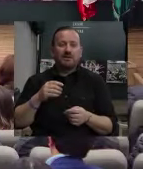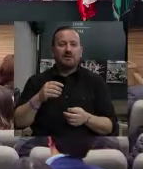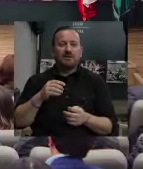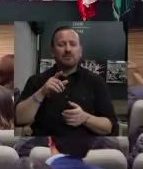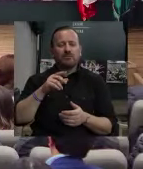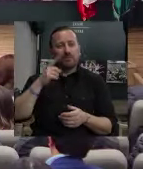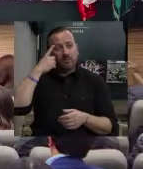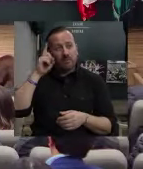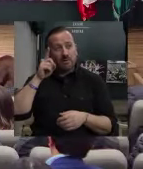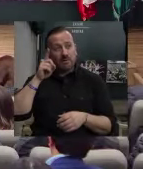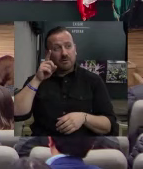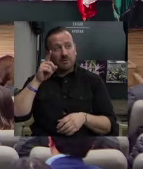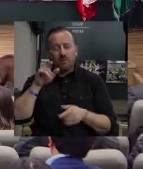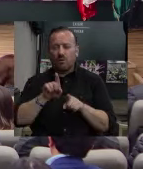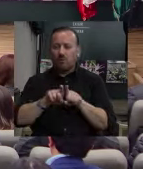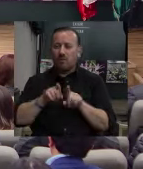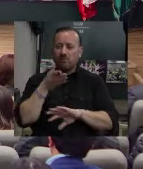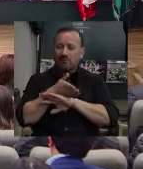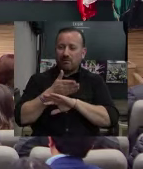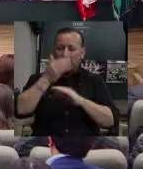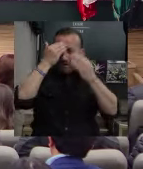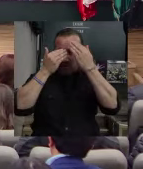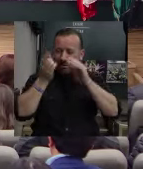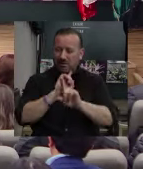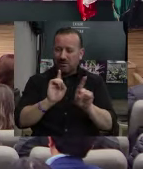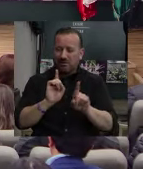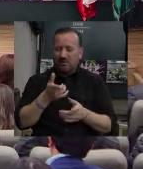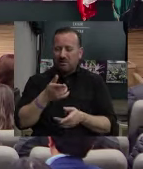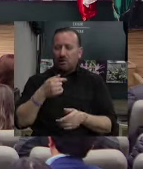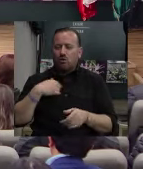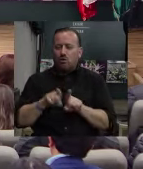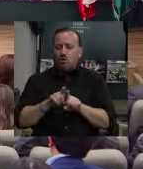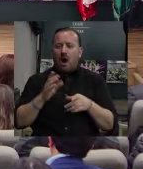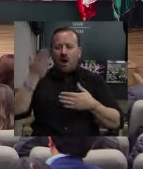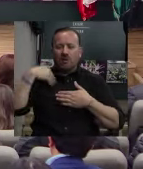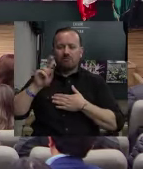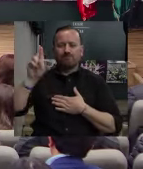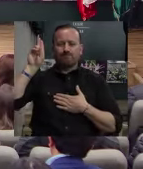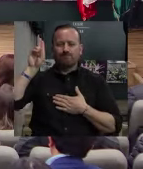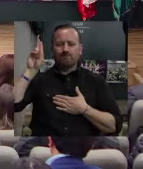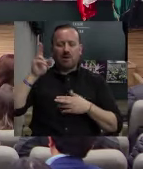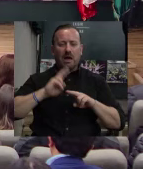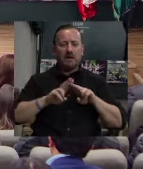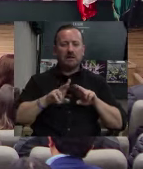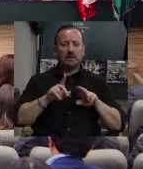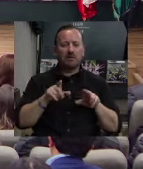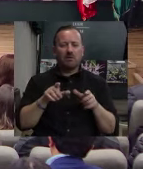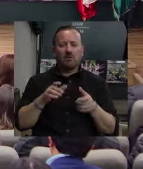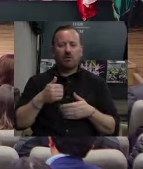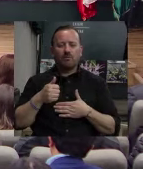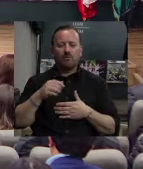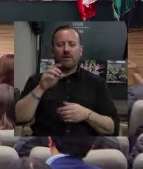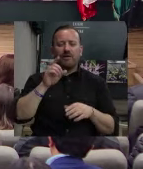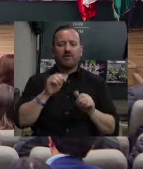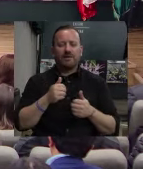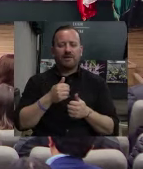pero es es una tendencia a creer fui scout hice defensa civil hice parte de